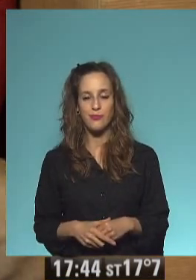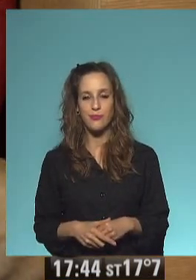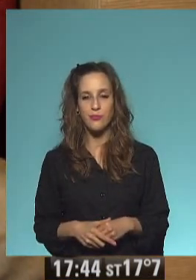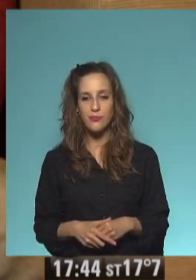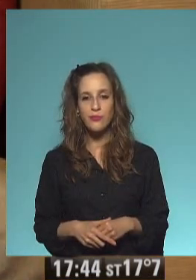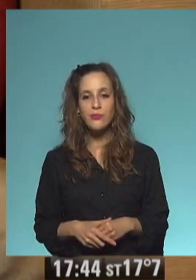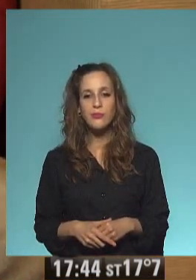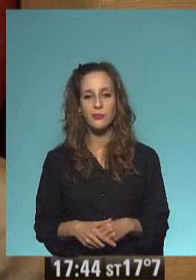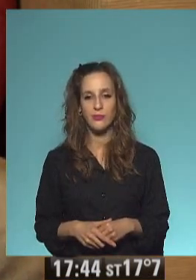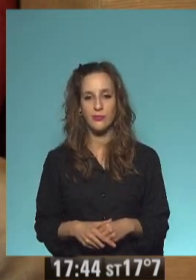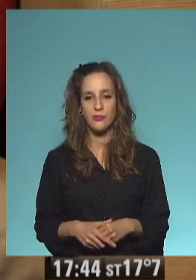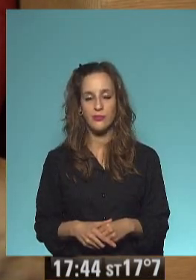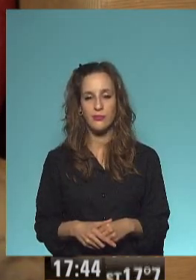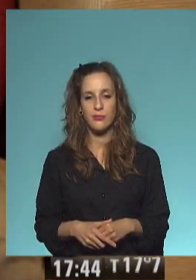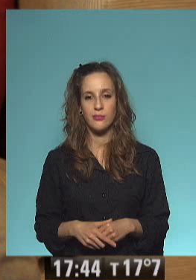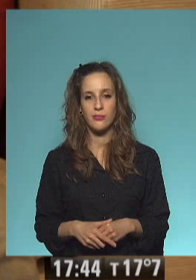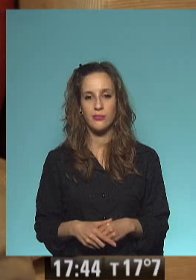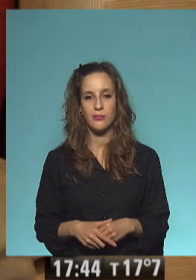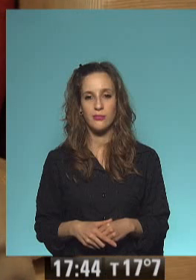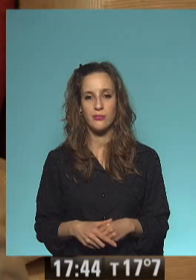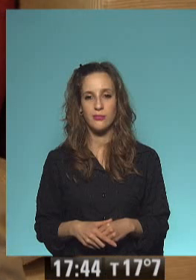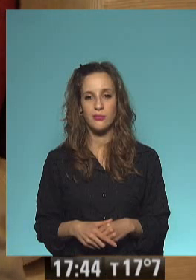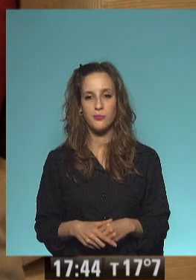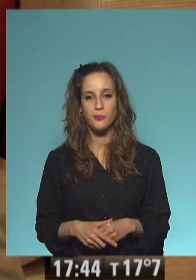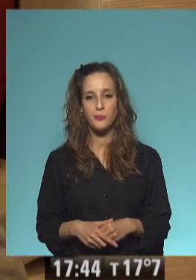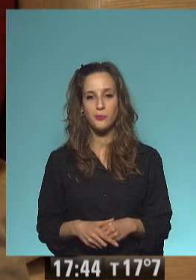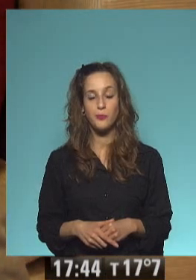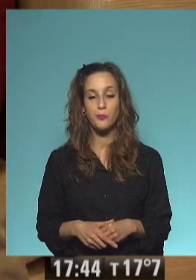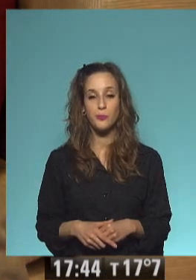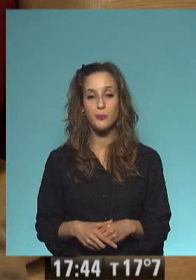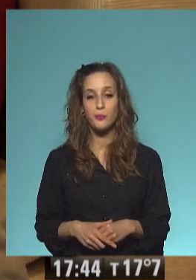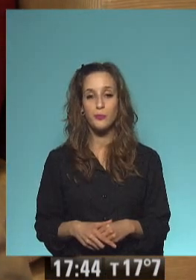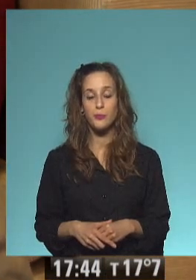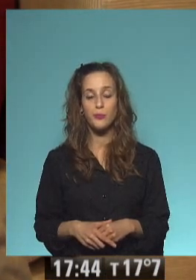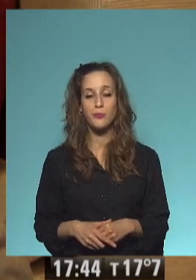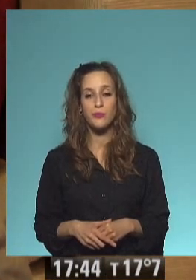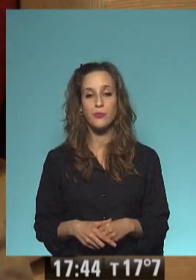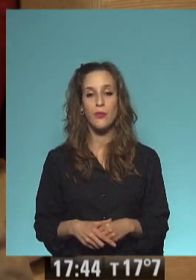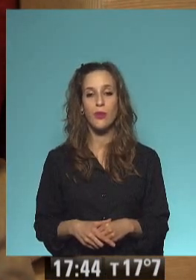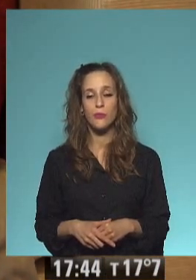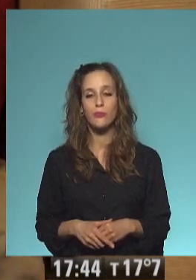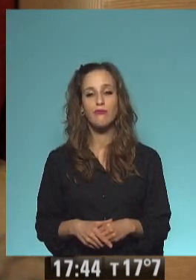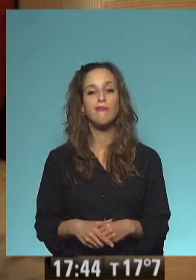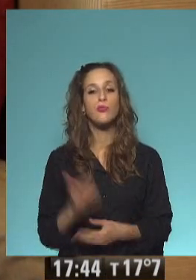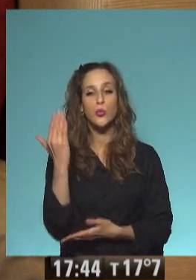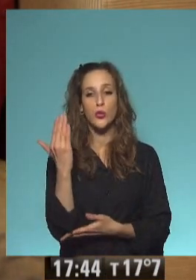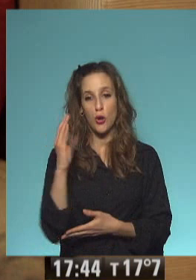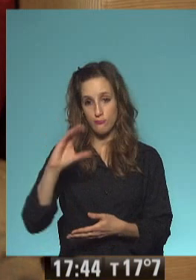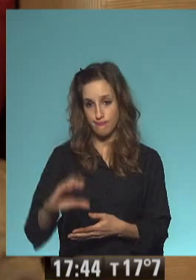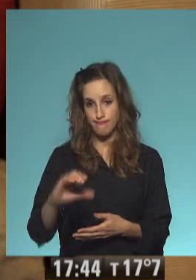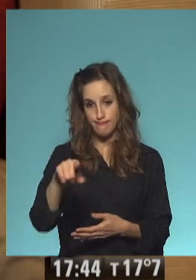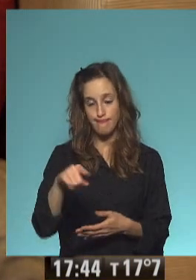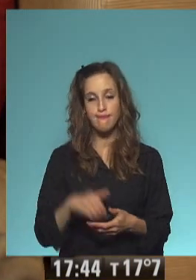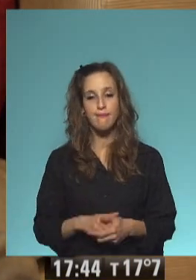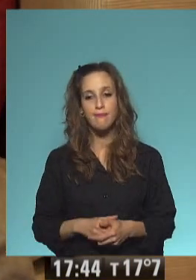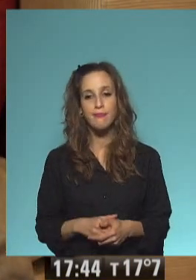Hagamos un poquito de espacio. Tenemos este personaje que, ¿cómo lo podemos llamar? Ana. Ana.